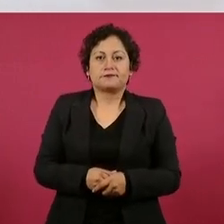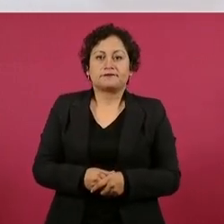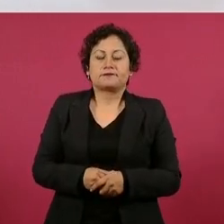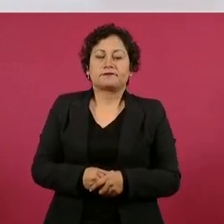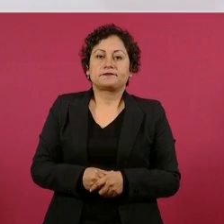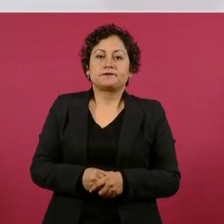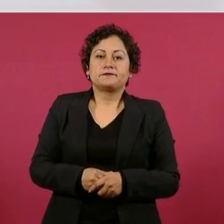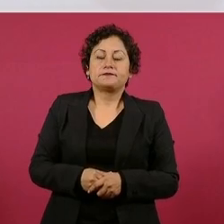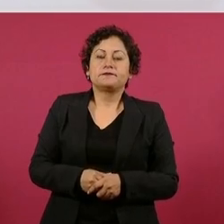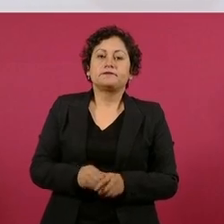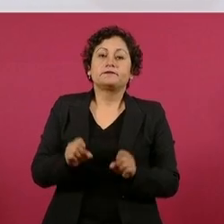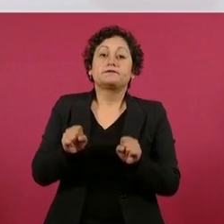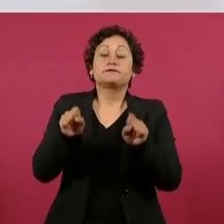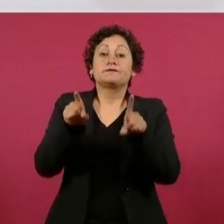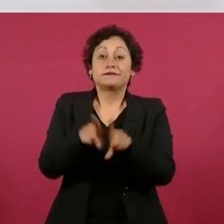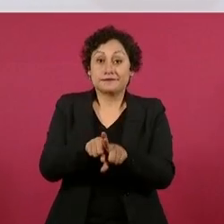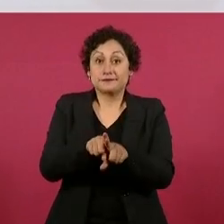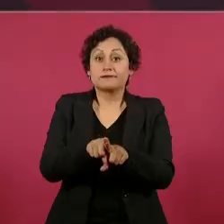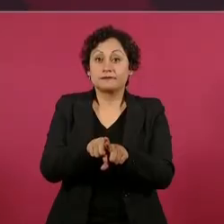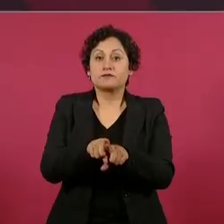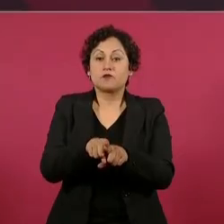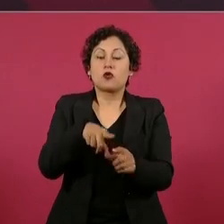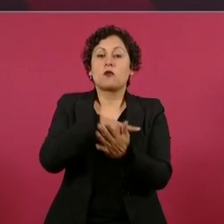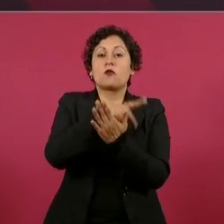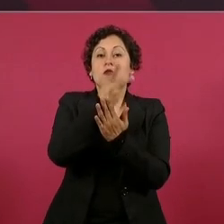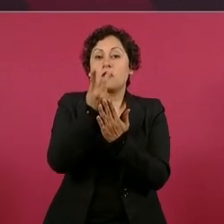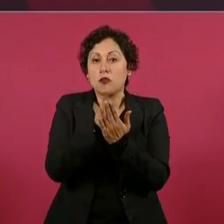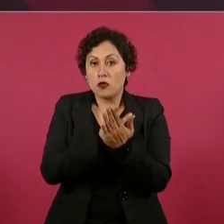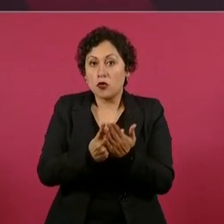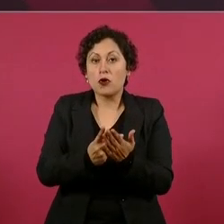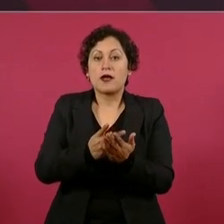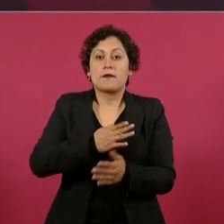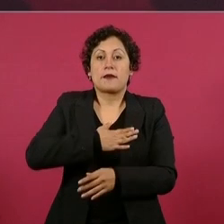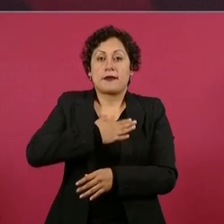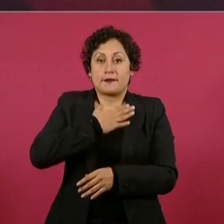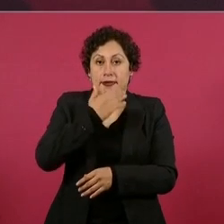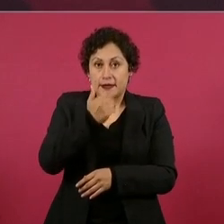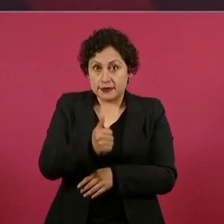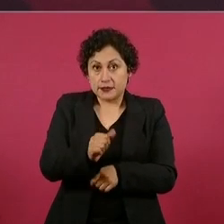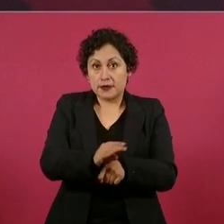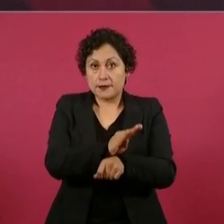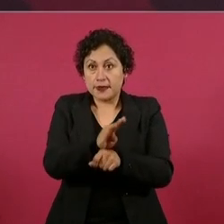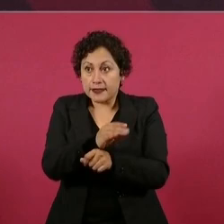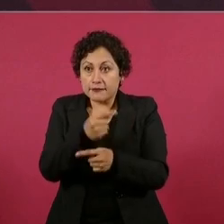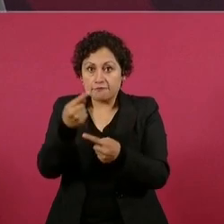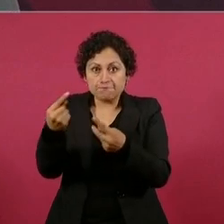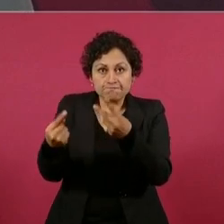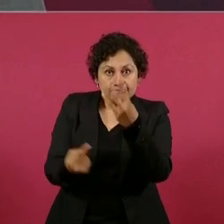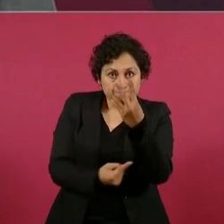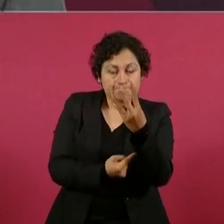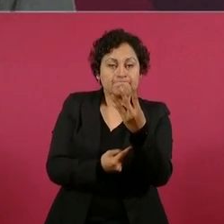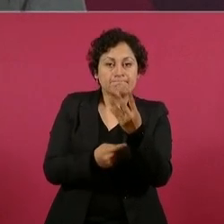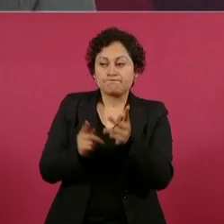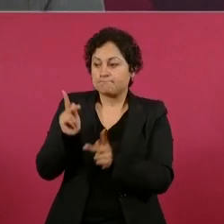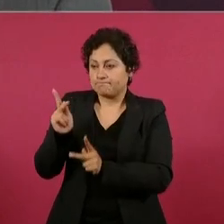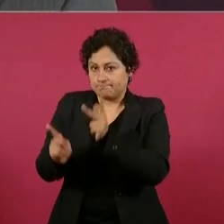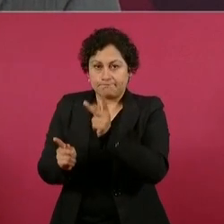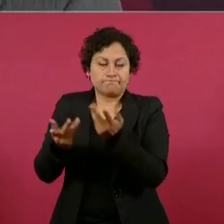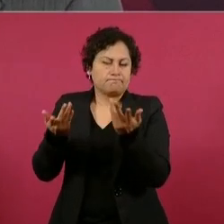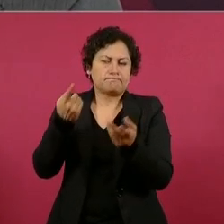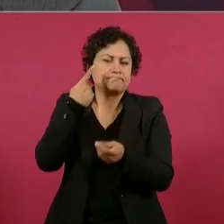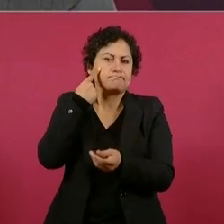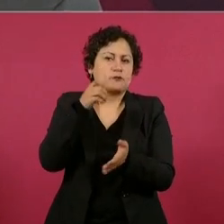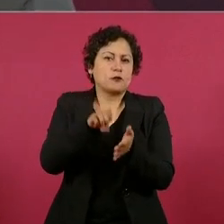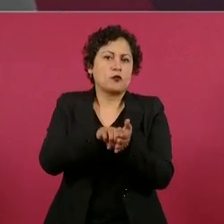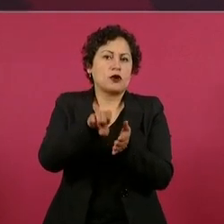Los programas de bienestar, Por ejemplo,